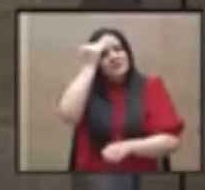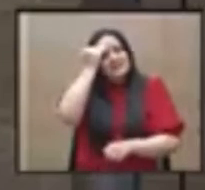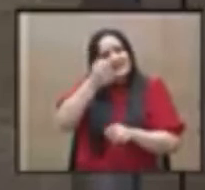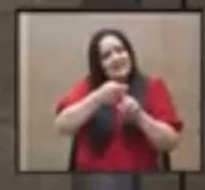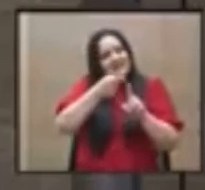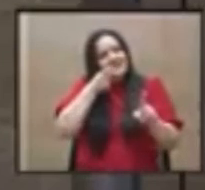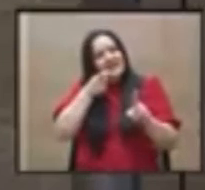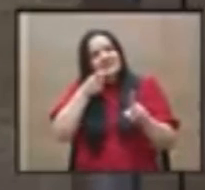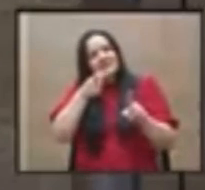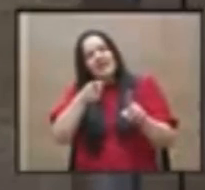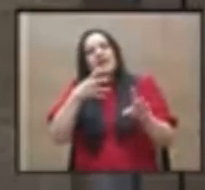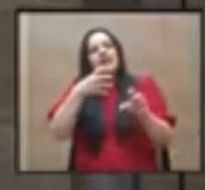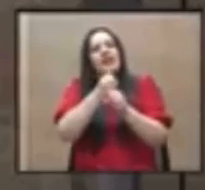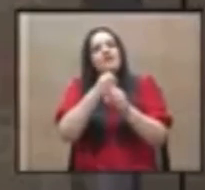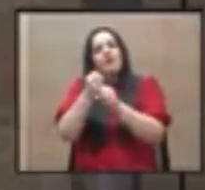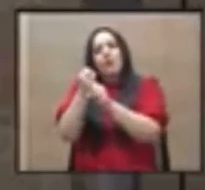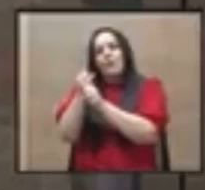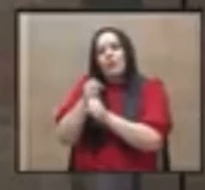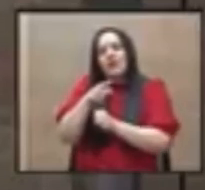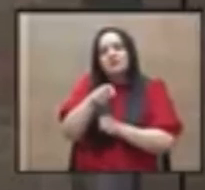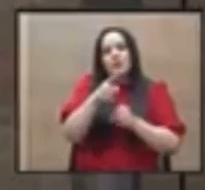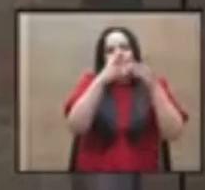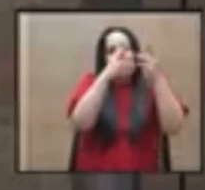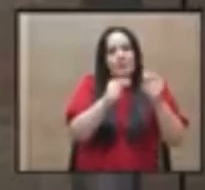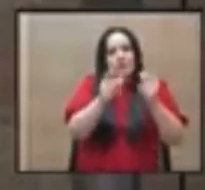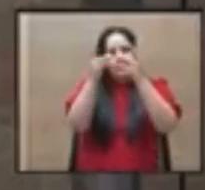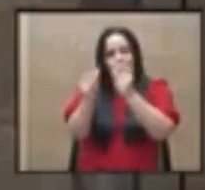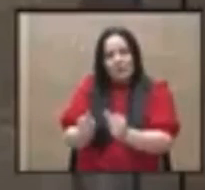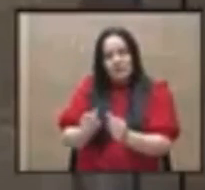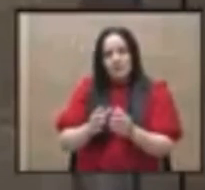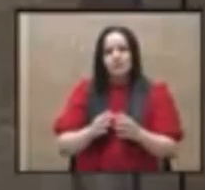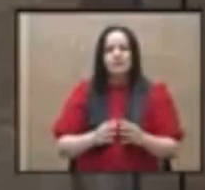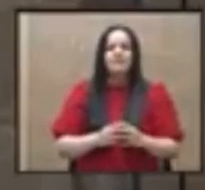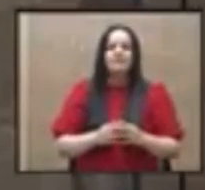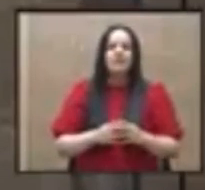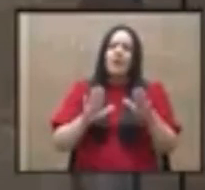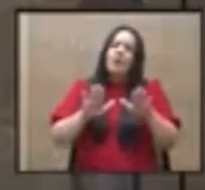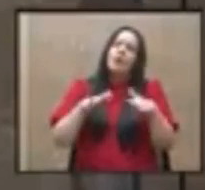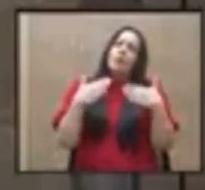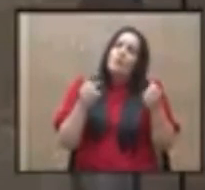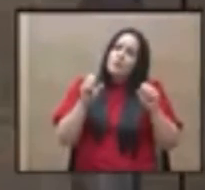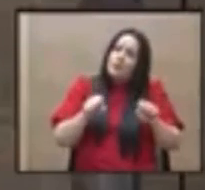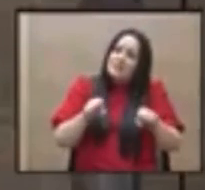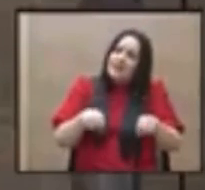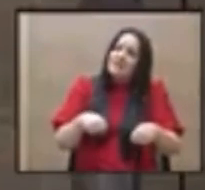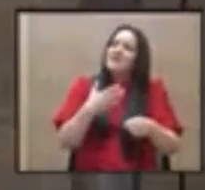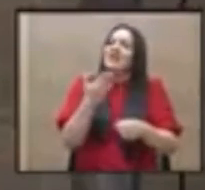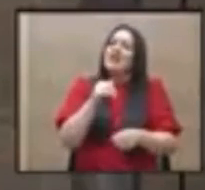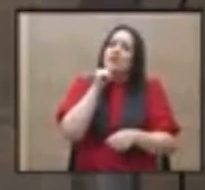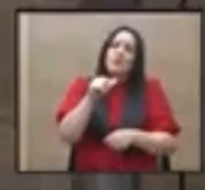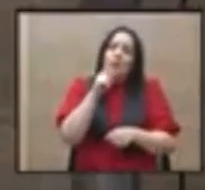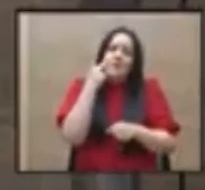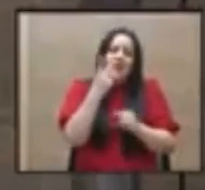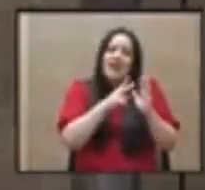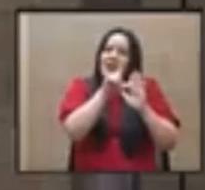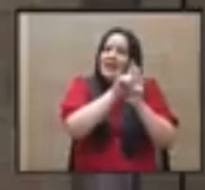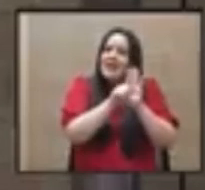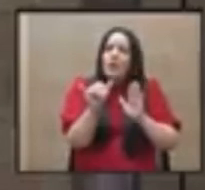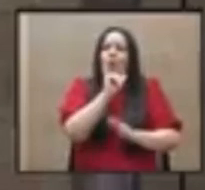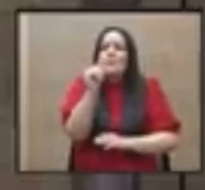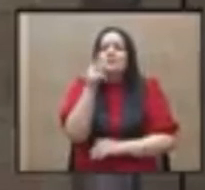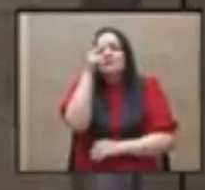la formulación de los presupuestos. ¿Cómo es posible que se brinquen la ley como si fuera un chiste todos